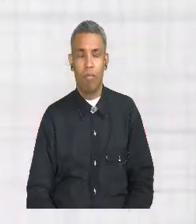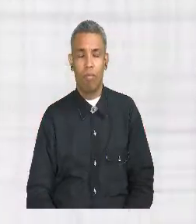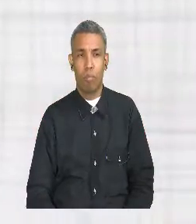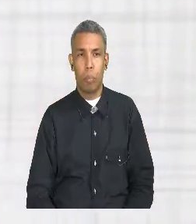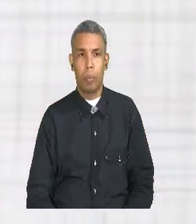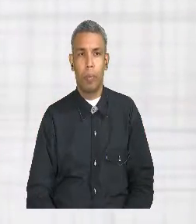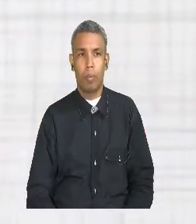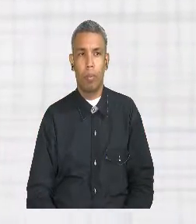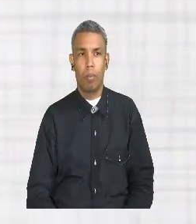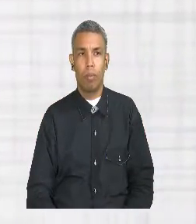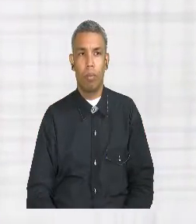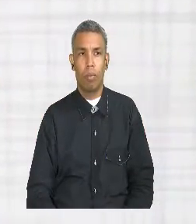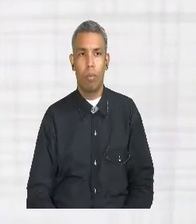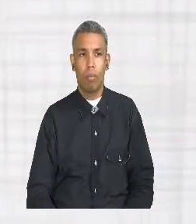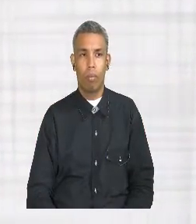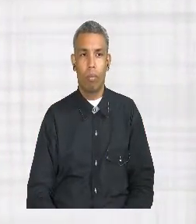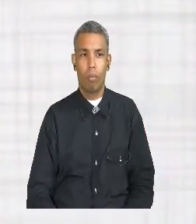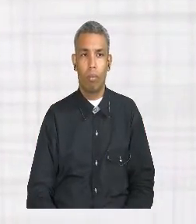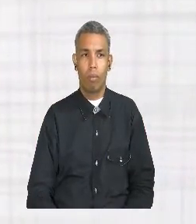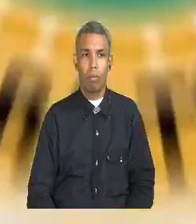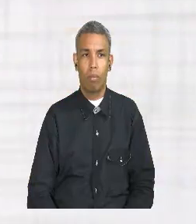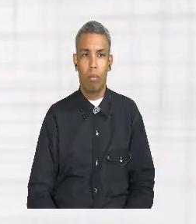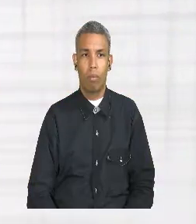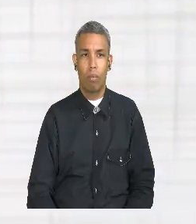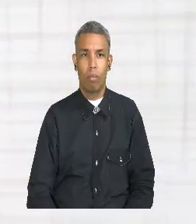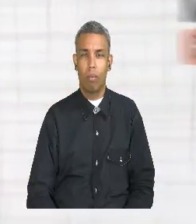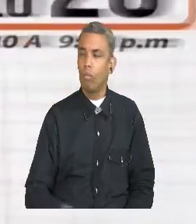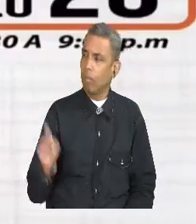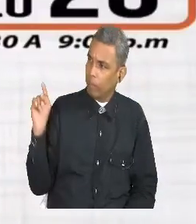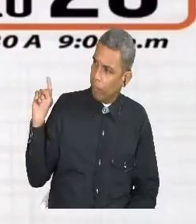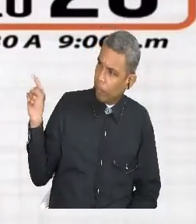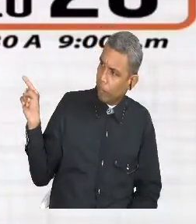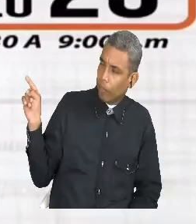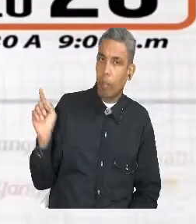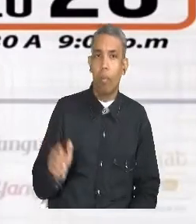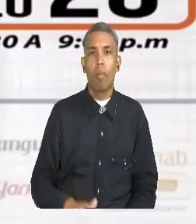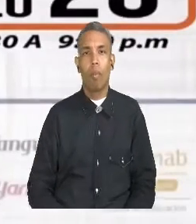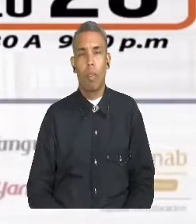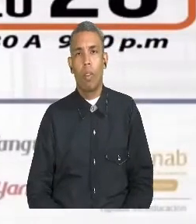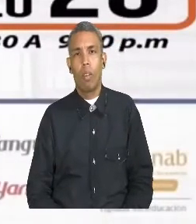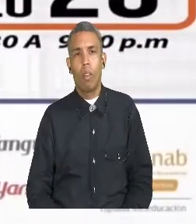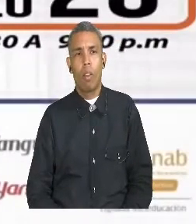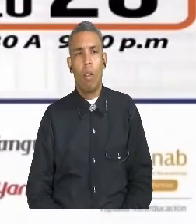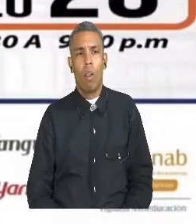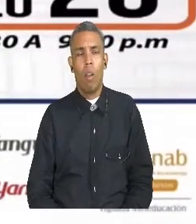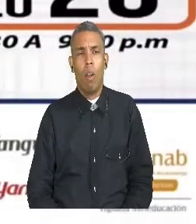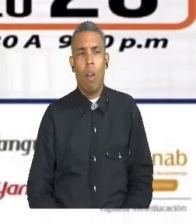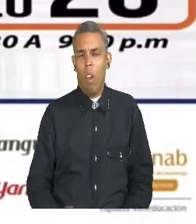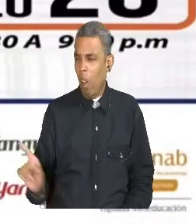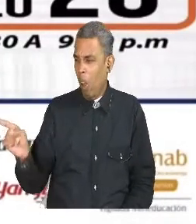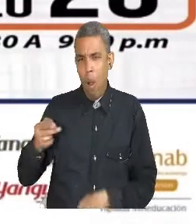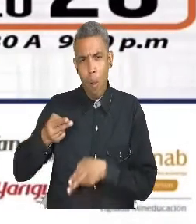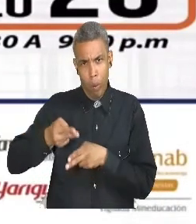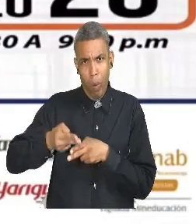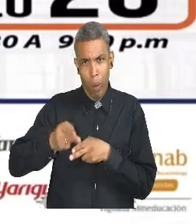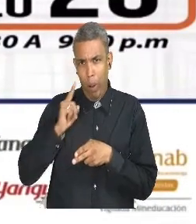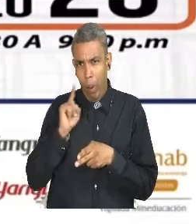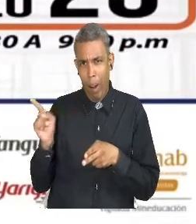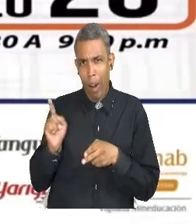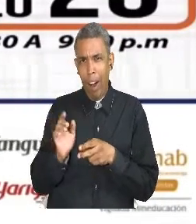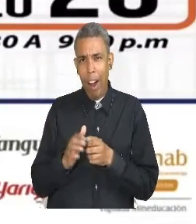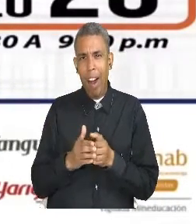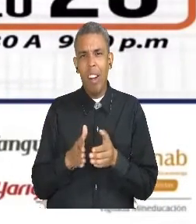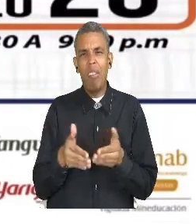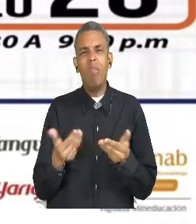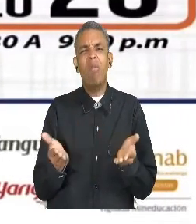por Barranca, conferencistas invitados Mario Hernández y Quique Ramírez, Ahmed Jiménez, como pueden ustedes observar en pantalla.